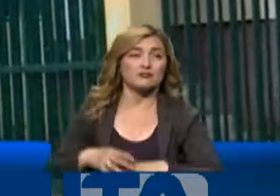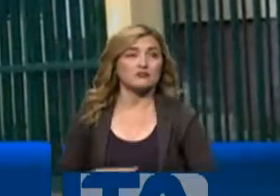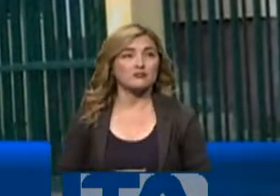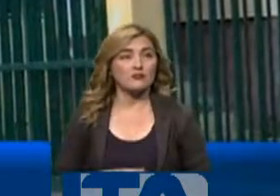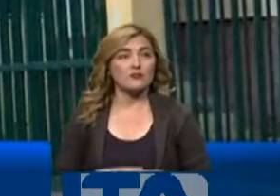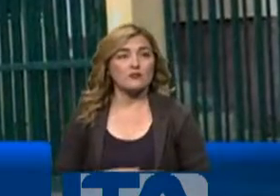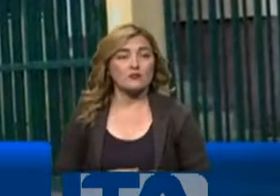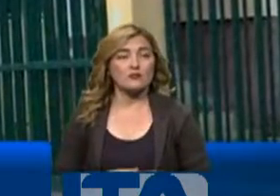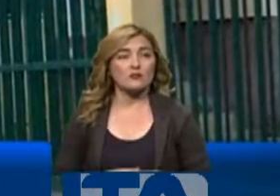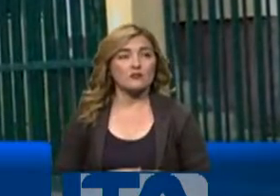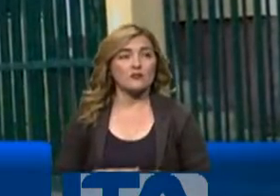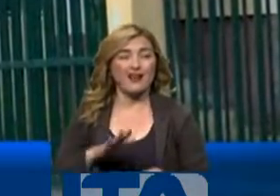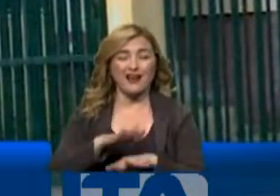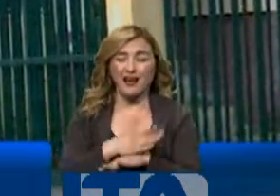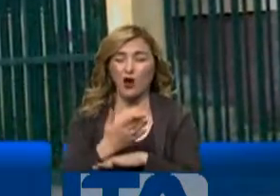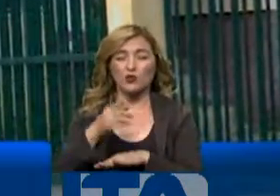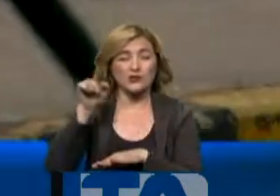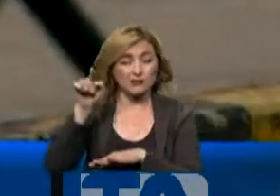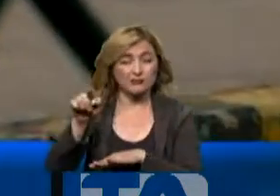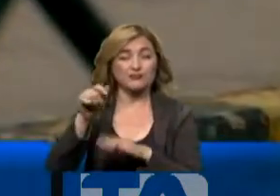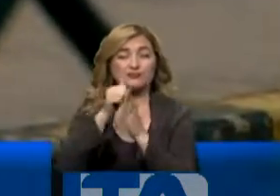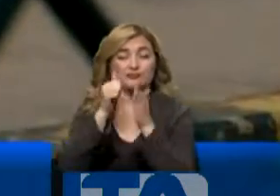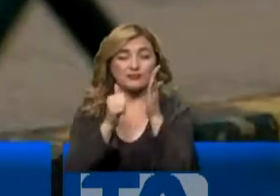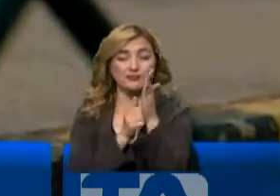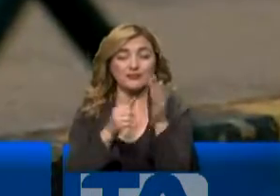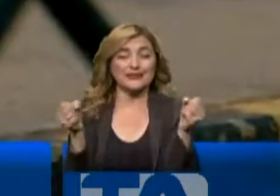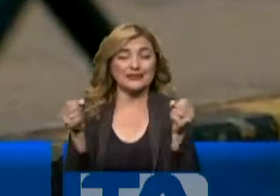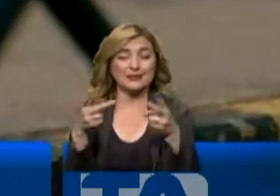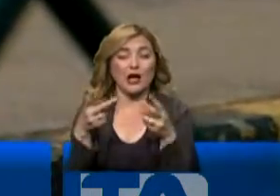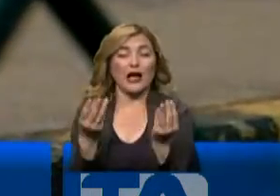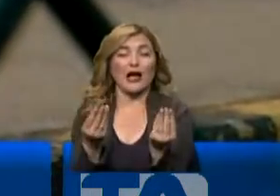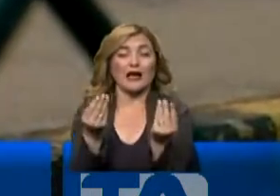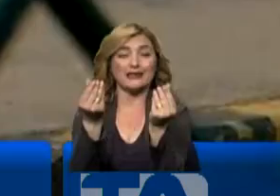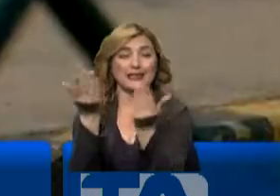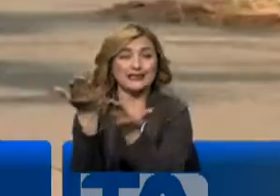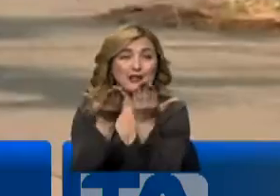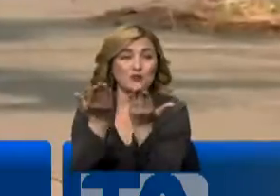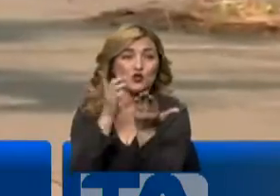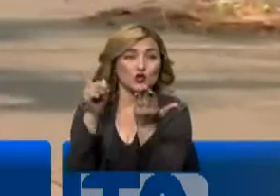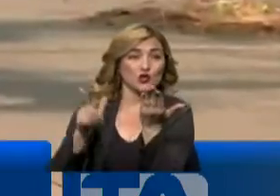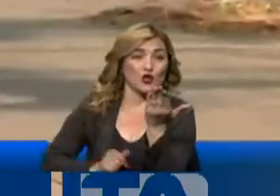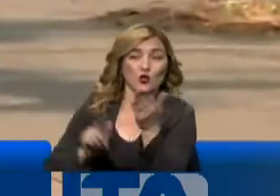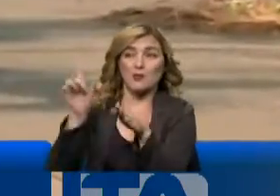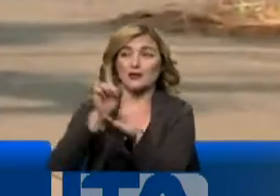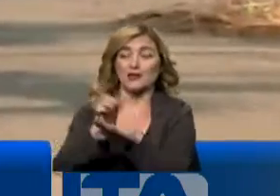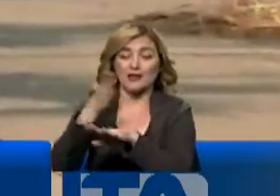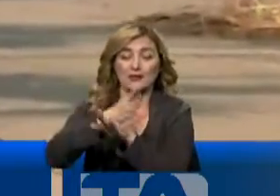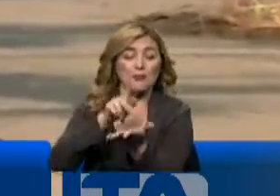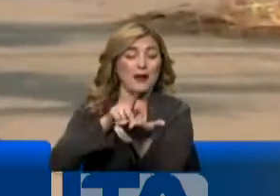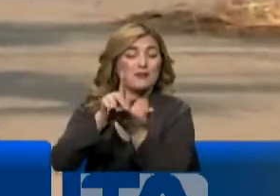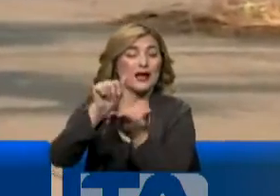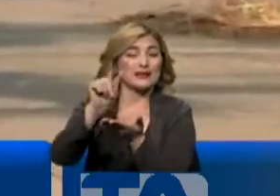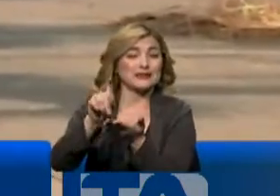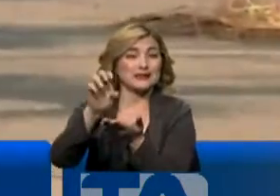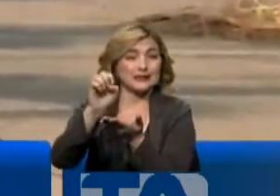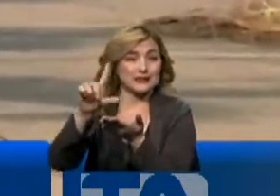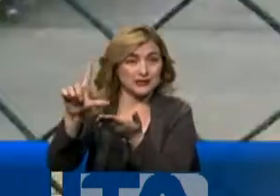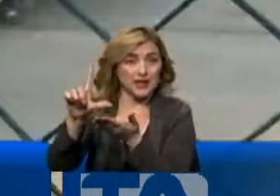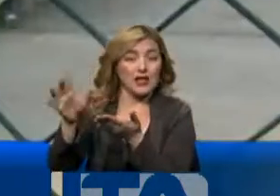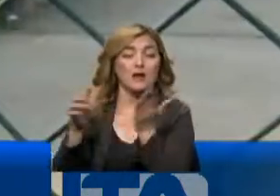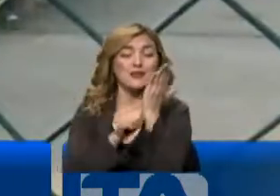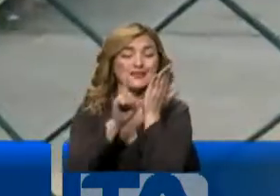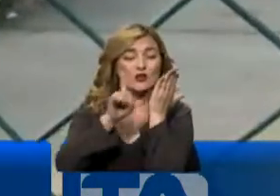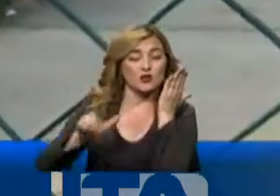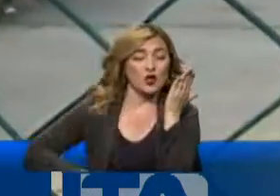Infraestructura que, recordemos, fue la razón por la cual la Agencia de Aseguramiento de la Calidad de los Servicios de Salud y Medicina Prepagada, ACSE, y el Ministerio de Salud